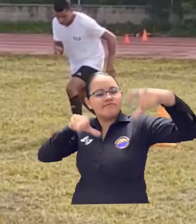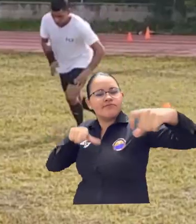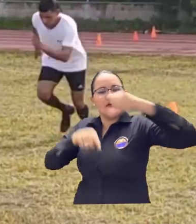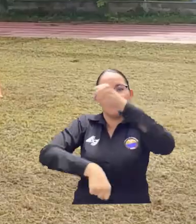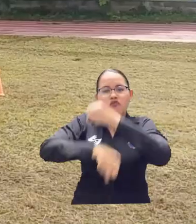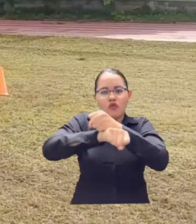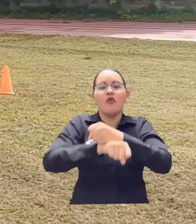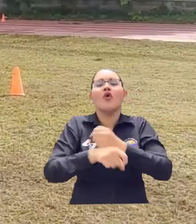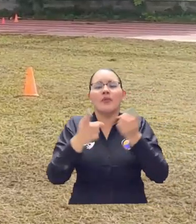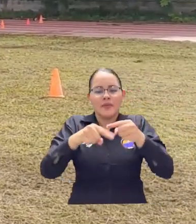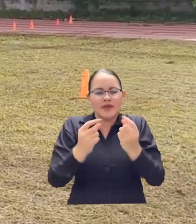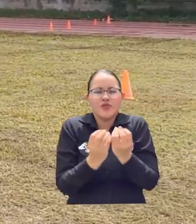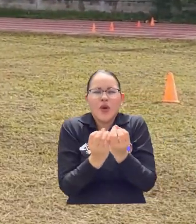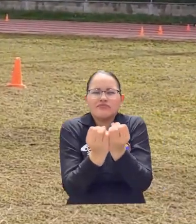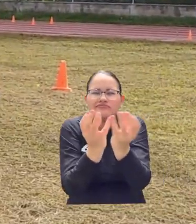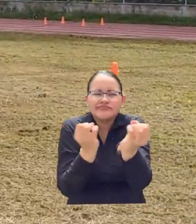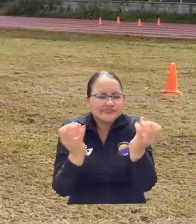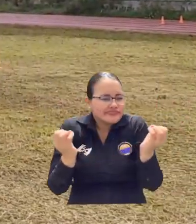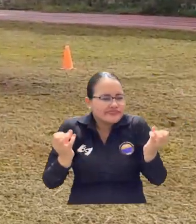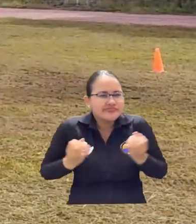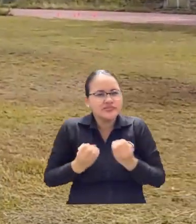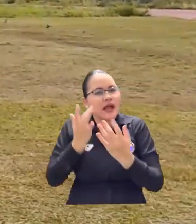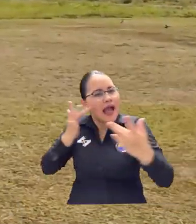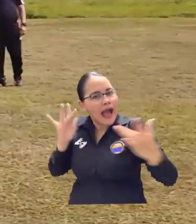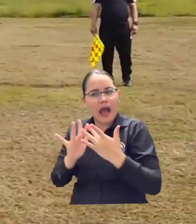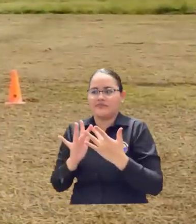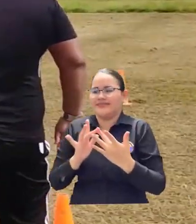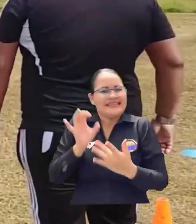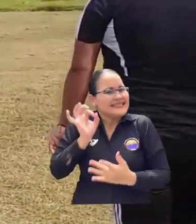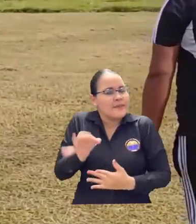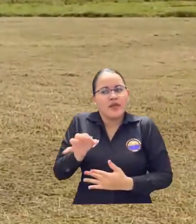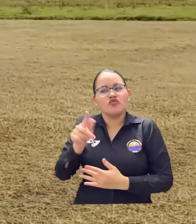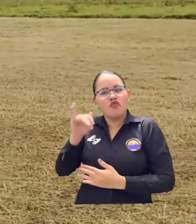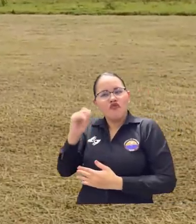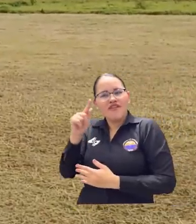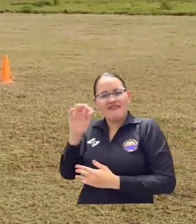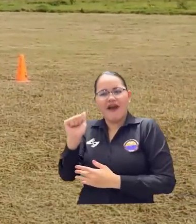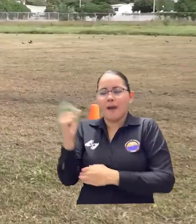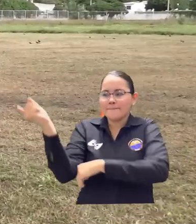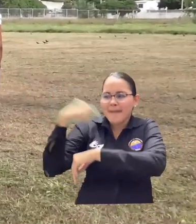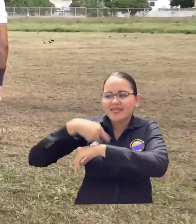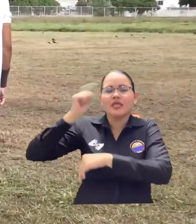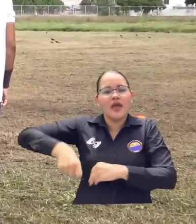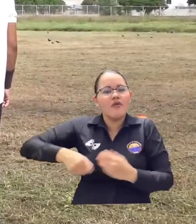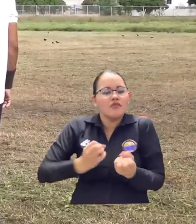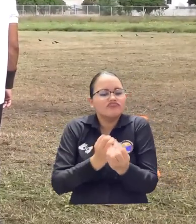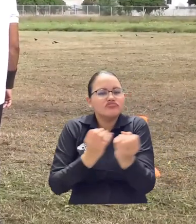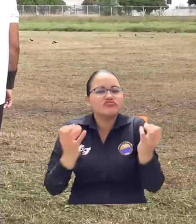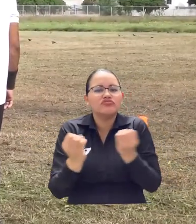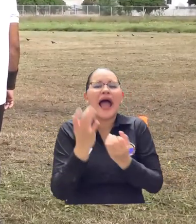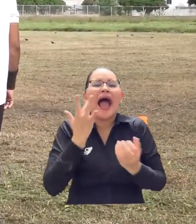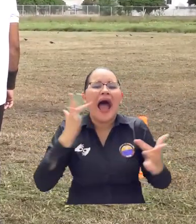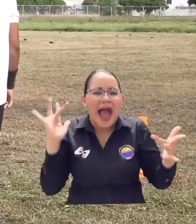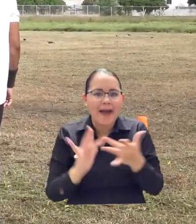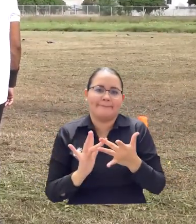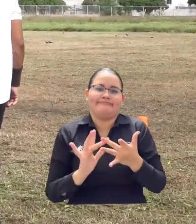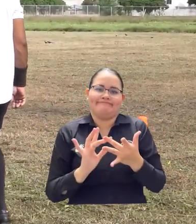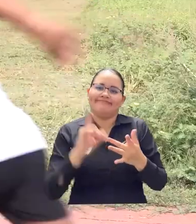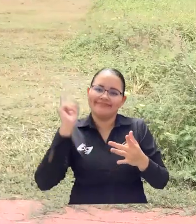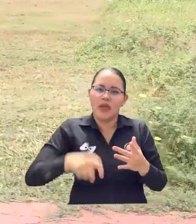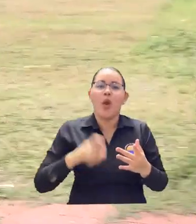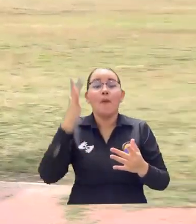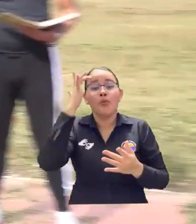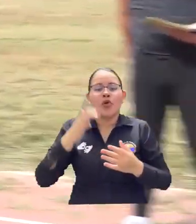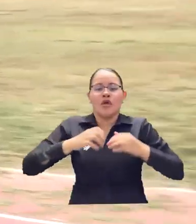poder participar en el inicio de la Liga Profesional Colombiana, que está más o menos para dar inicio en la primera semana de